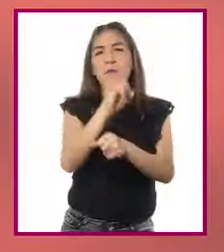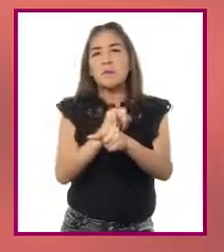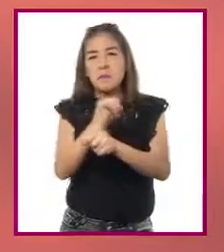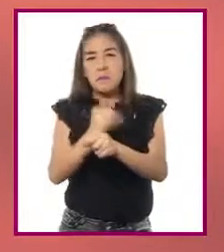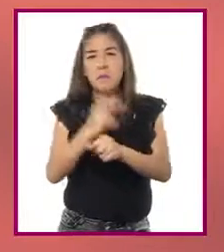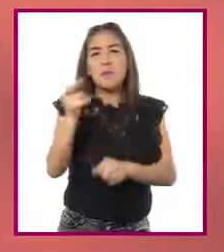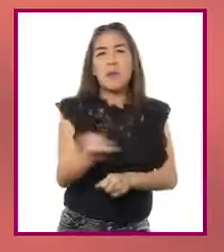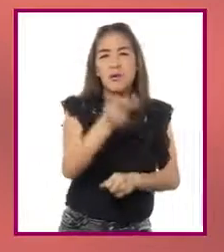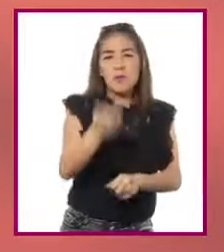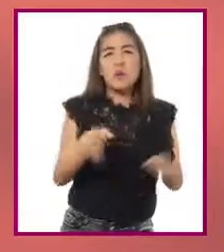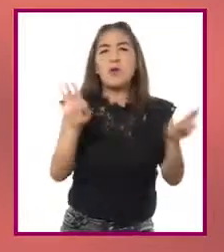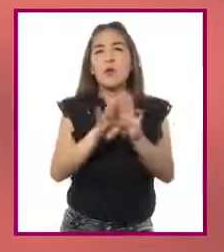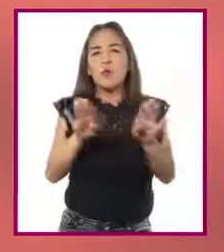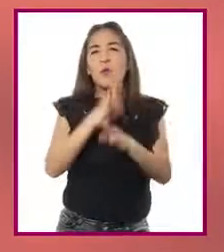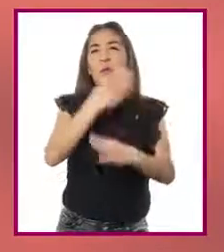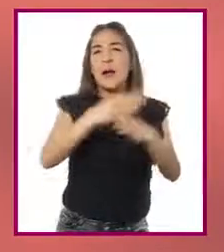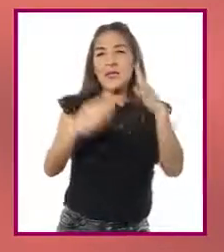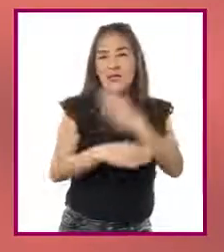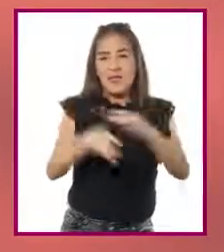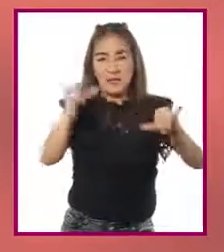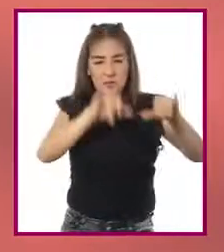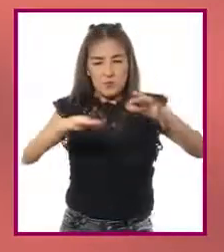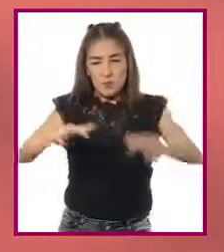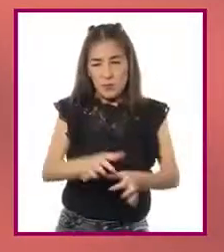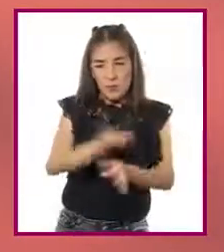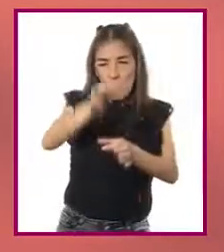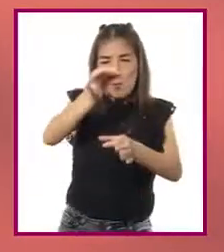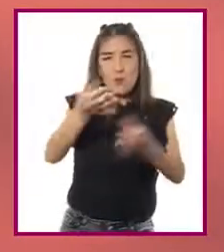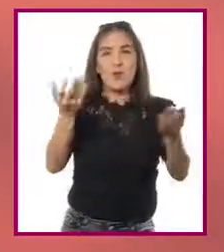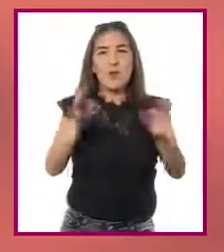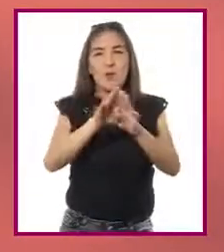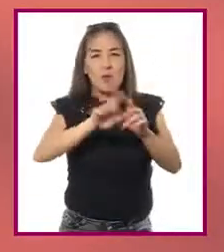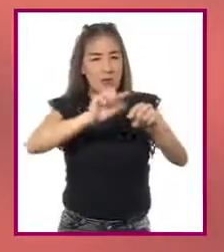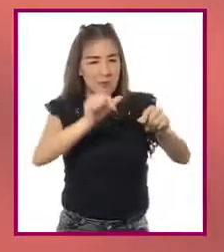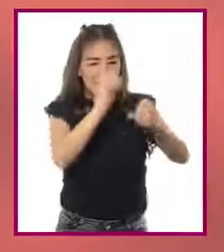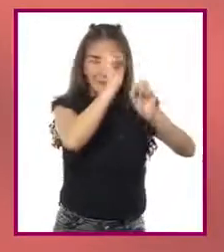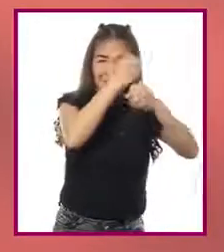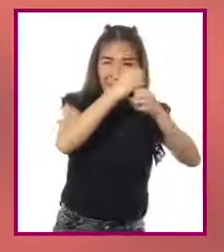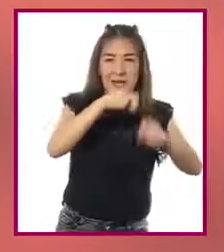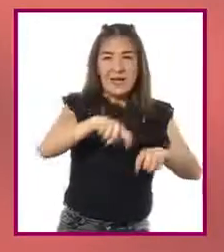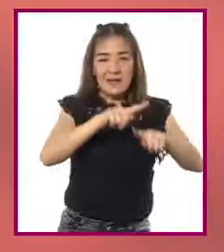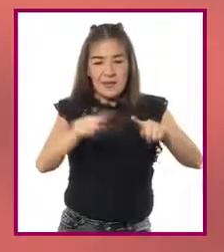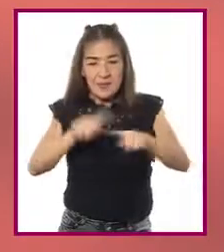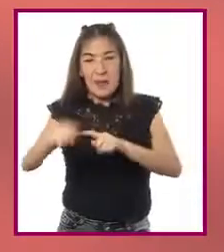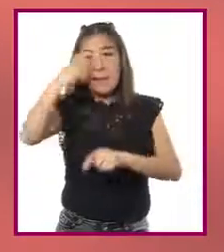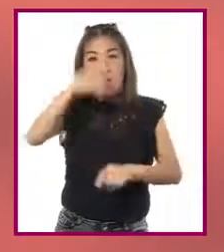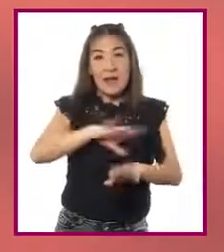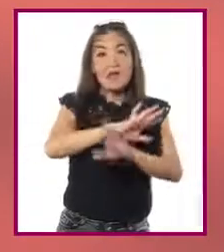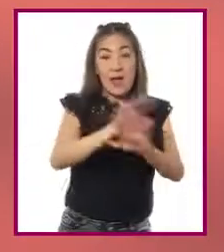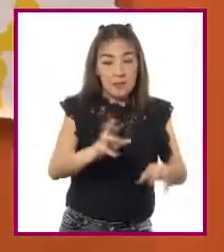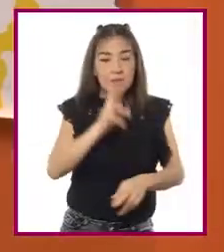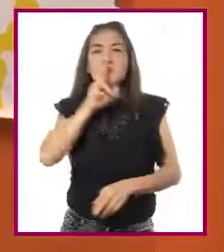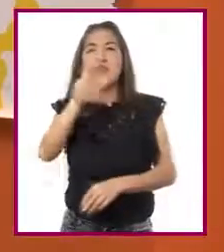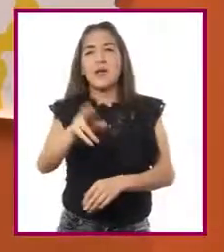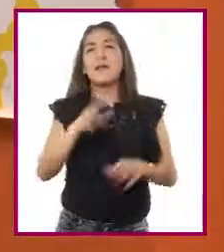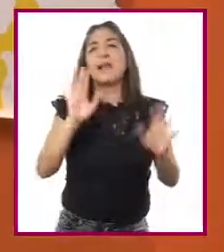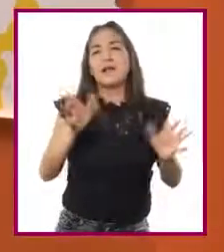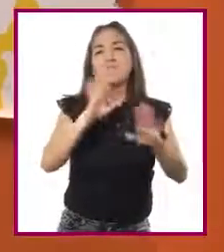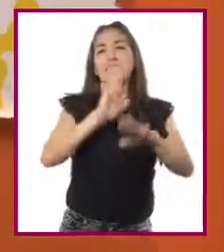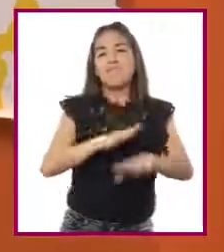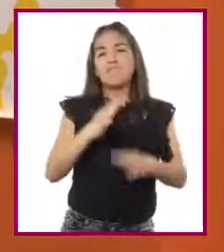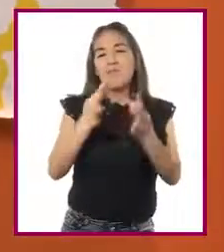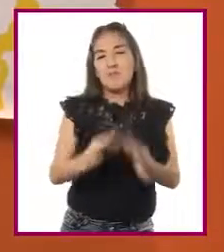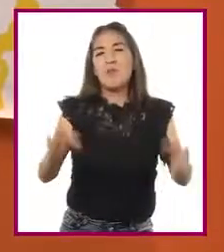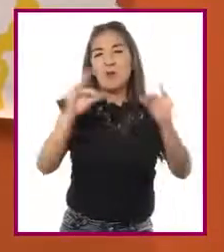utilizar materiales e instrumentos, medir y hacer registros, obtener evidencias y responder preguntas significativas. Para